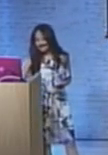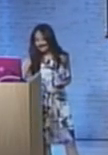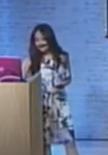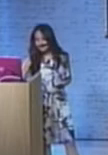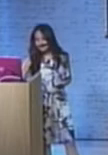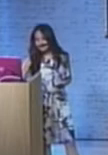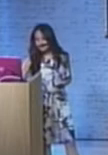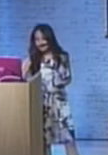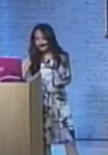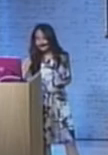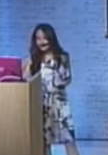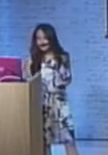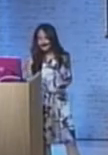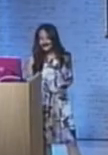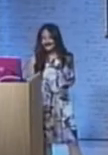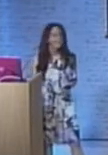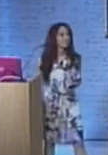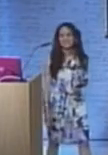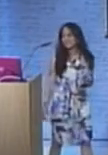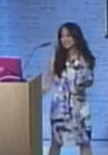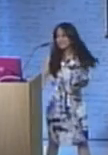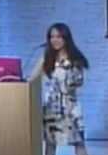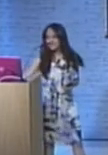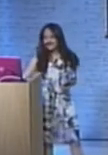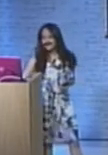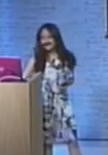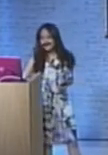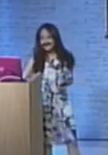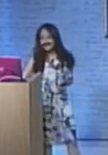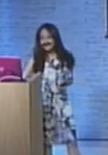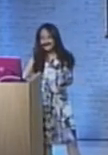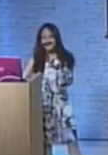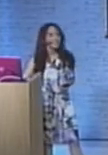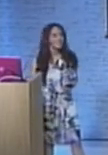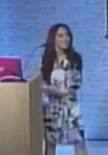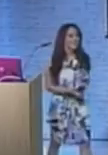poesías de Machado, así sencillitas, y poco más.